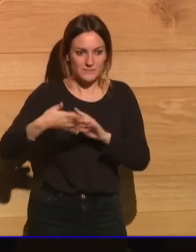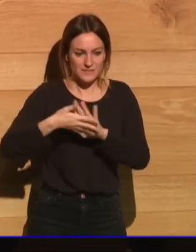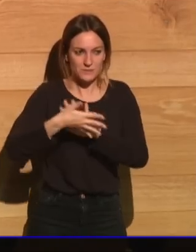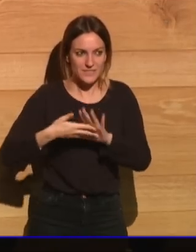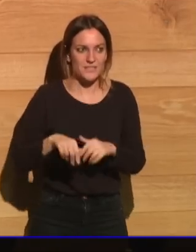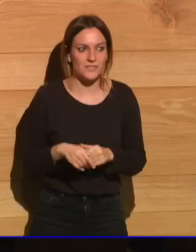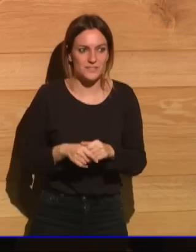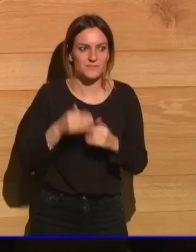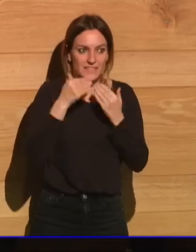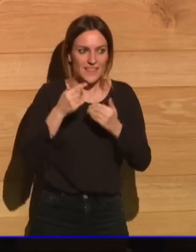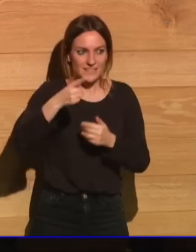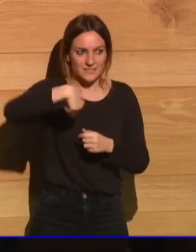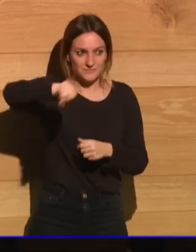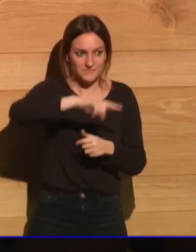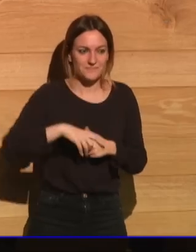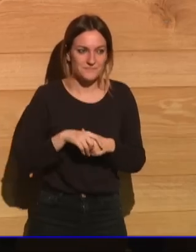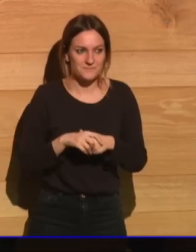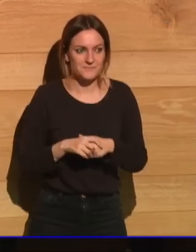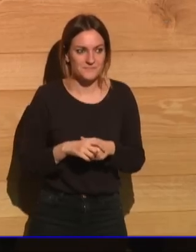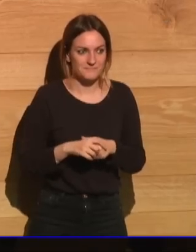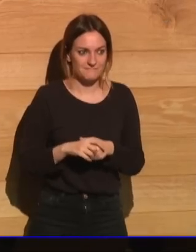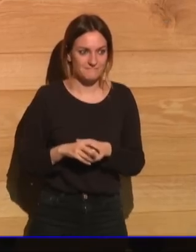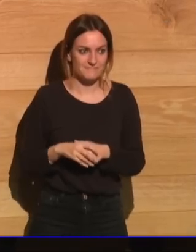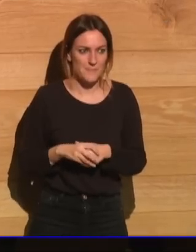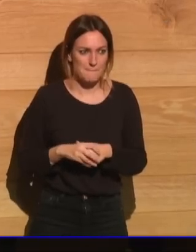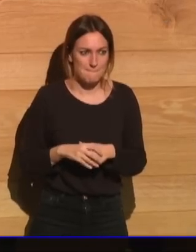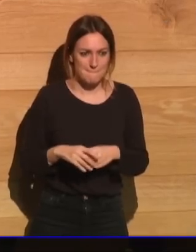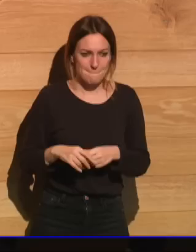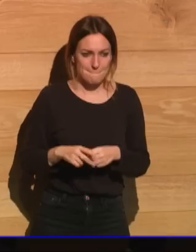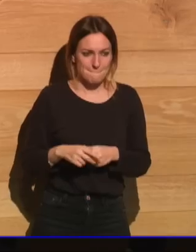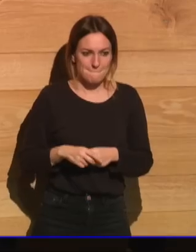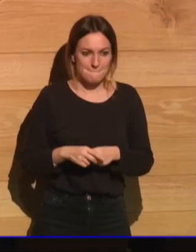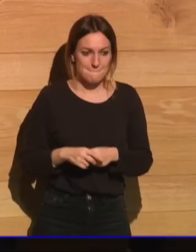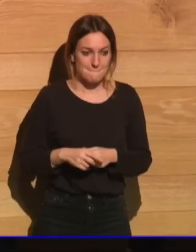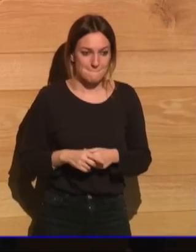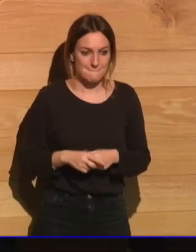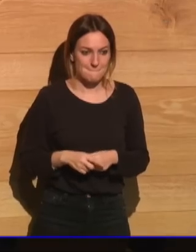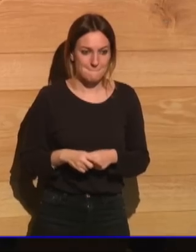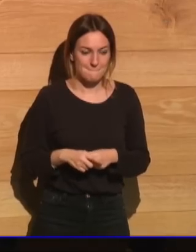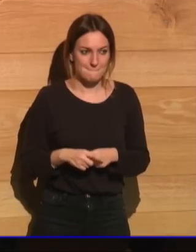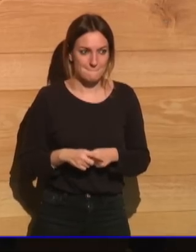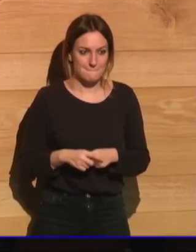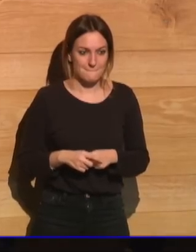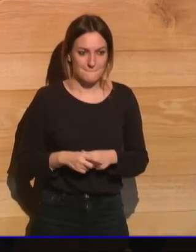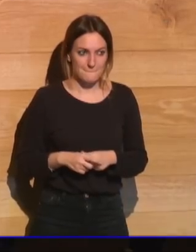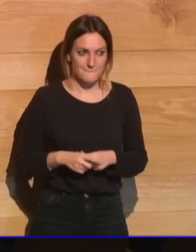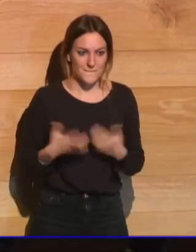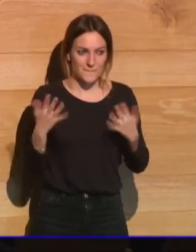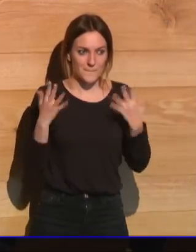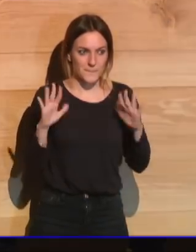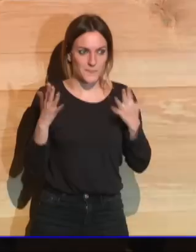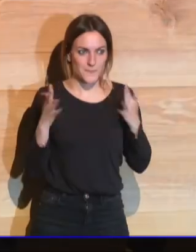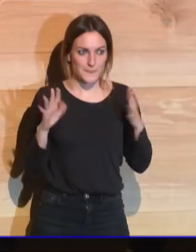Cortés, Juan Gómez Jurado y Javier Cansado y Arturo